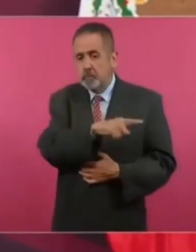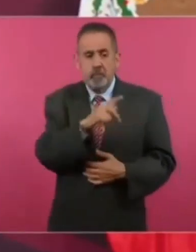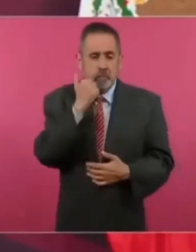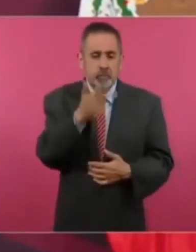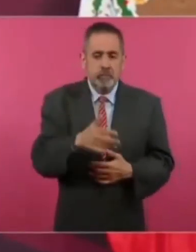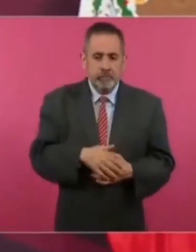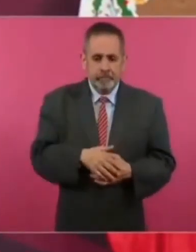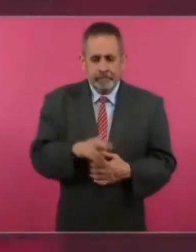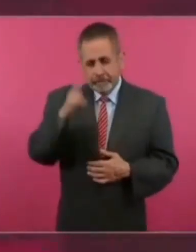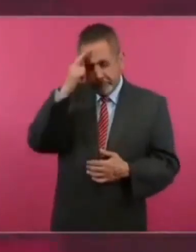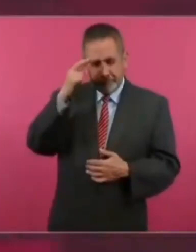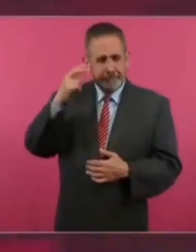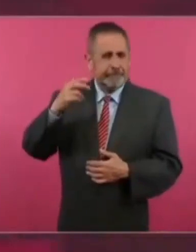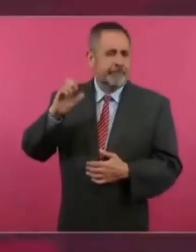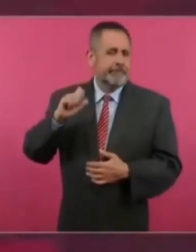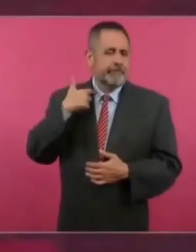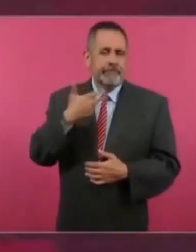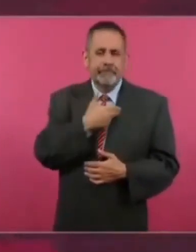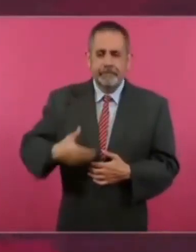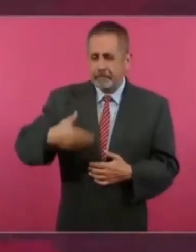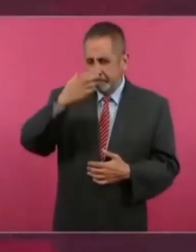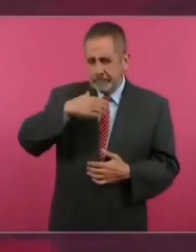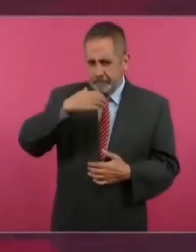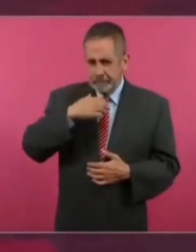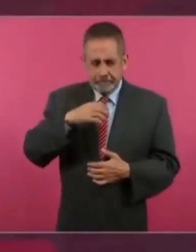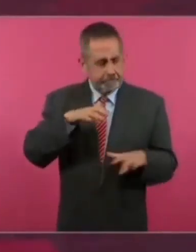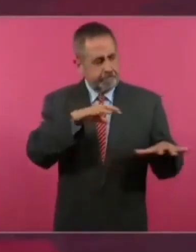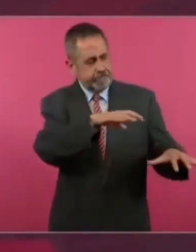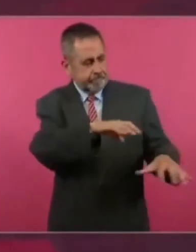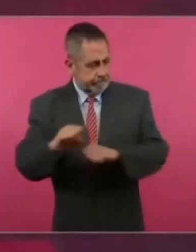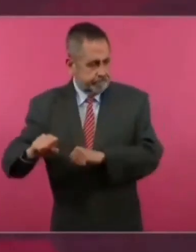un año después de la expropiación petrolera,